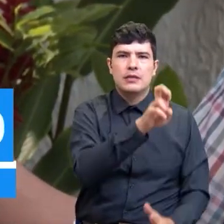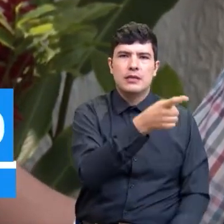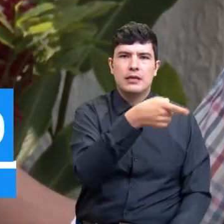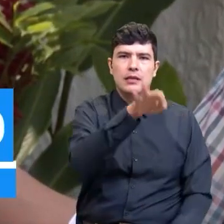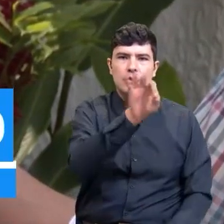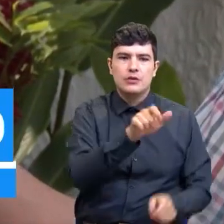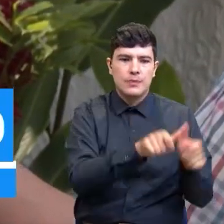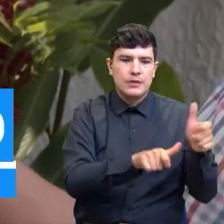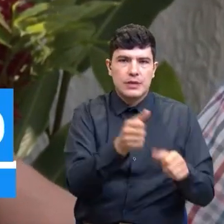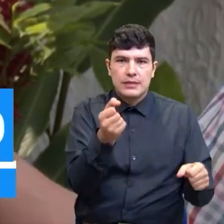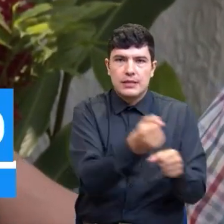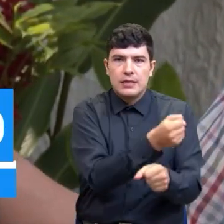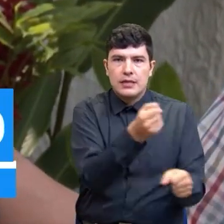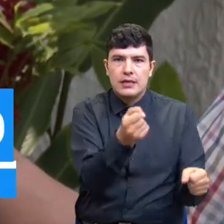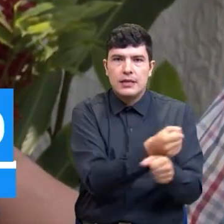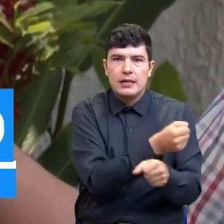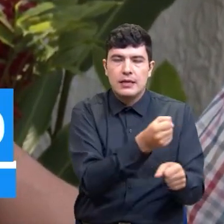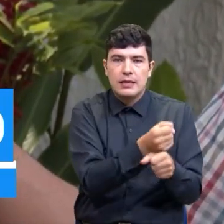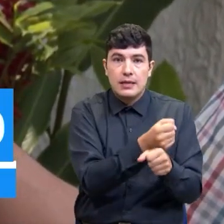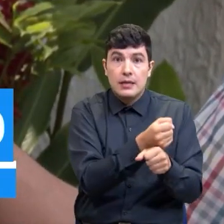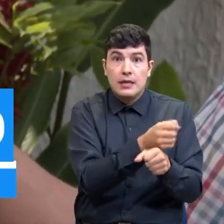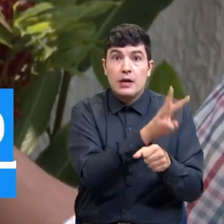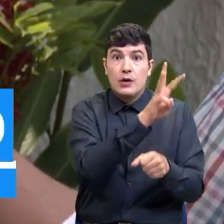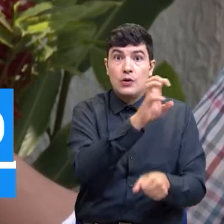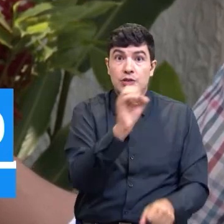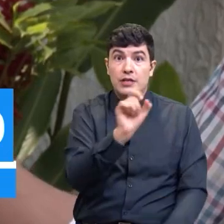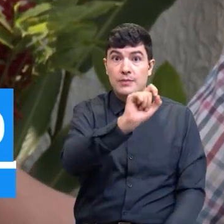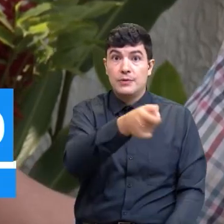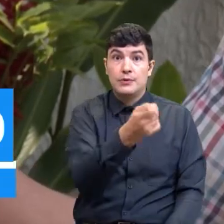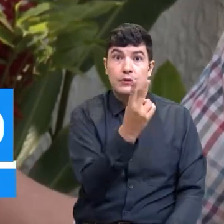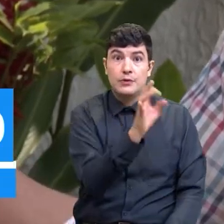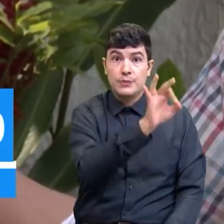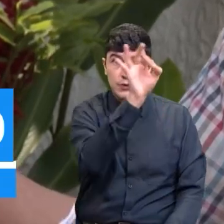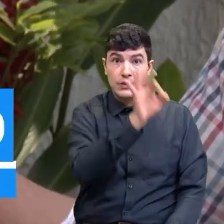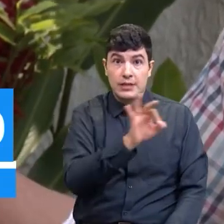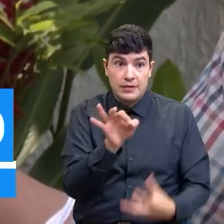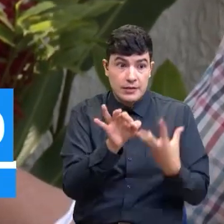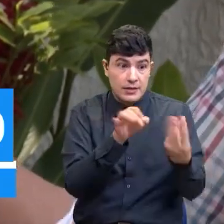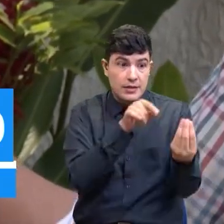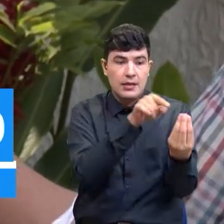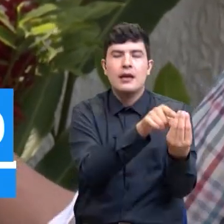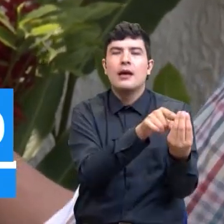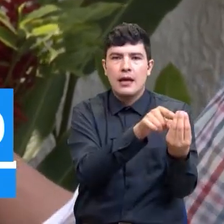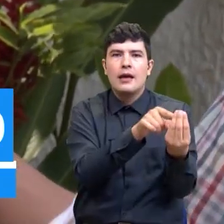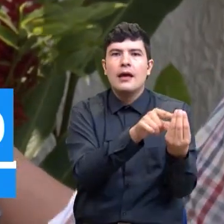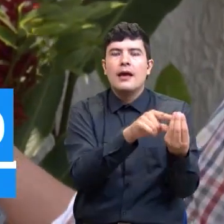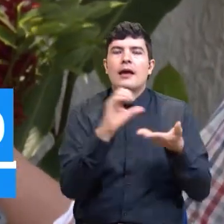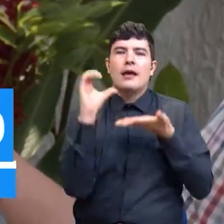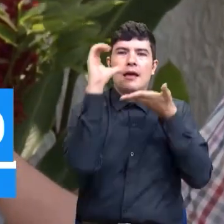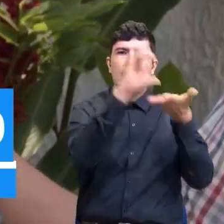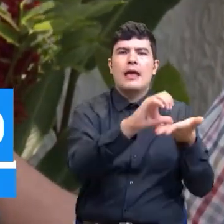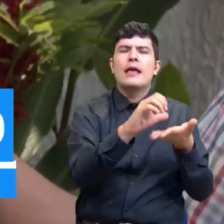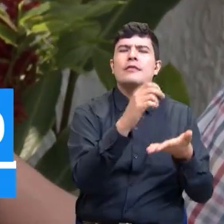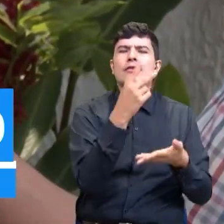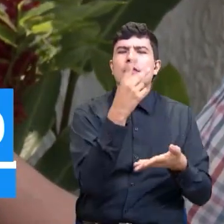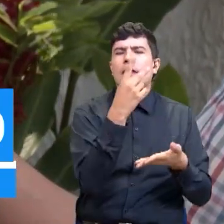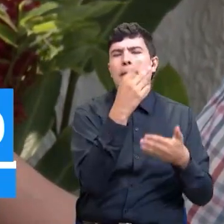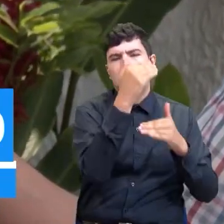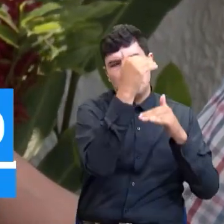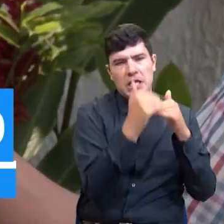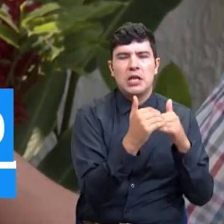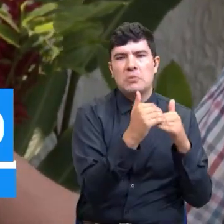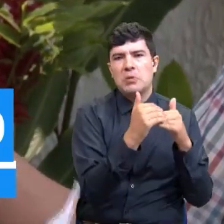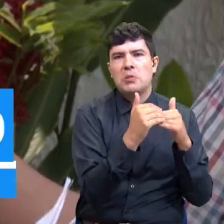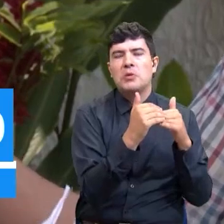18 trabajadores es decir el 80.2% que gana menos de dos salarios mínimos y de ellos En realidad